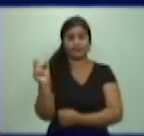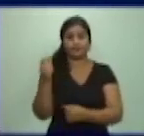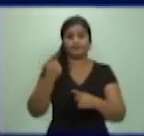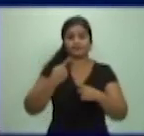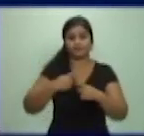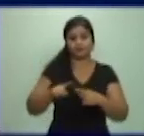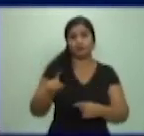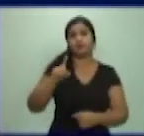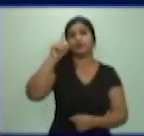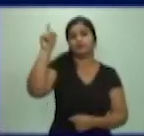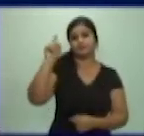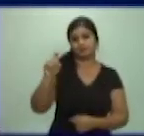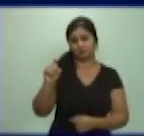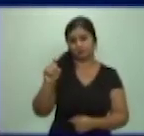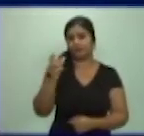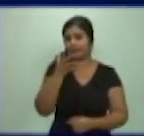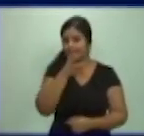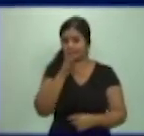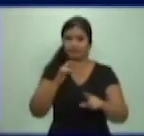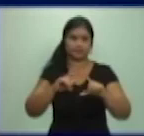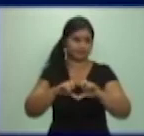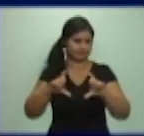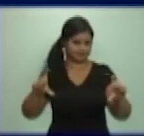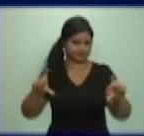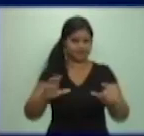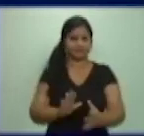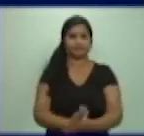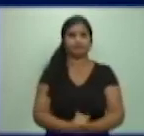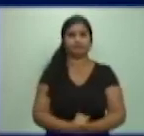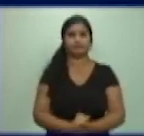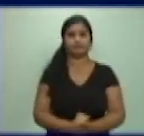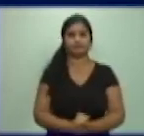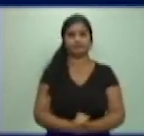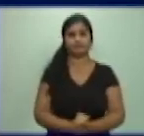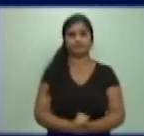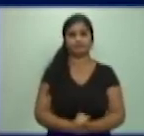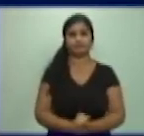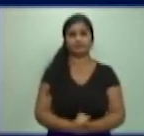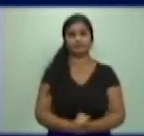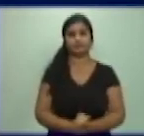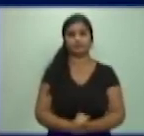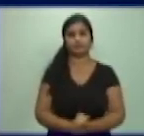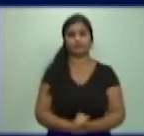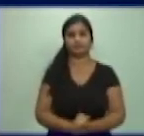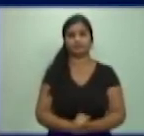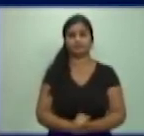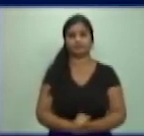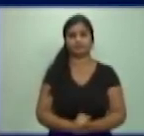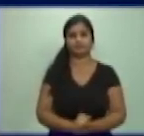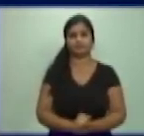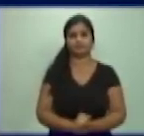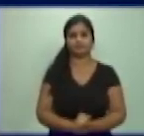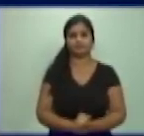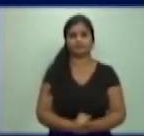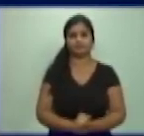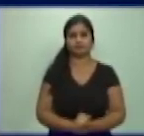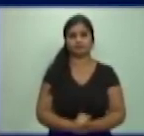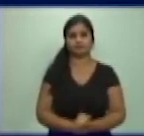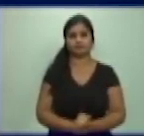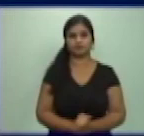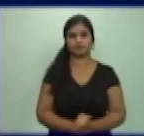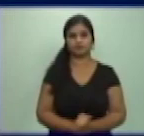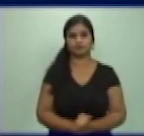se afirma que las obras literarias abordan disímiles temas, apoyándote en una de las que identificaste en el primer ejercicio de la